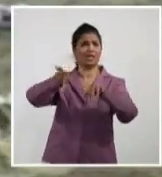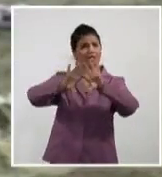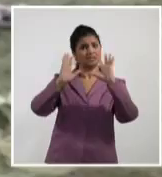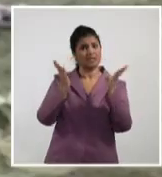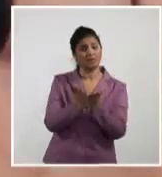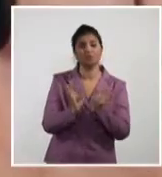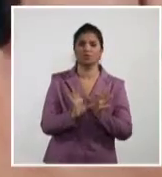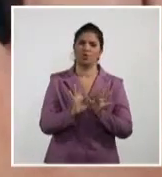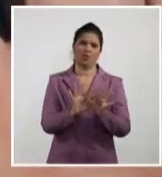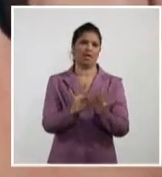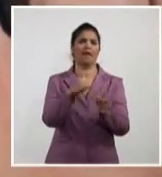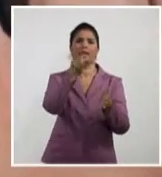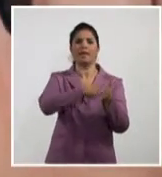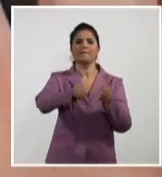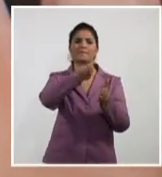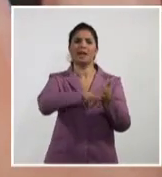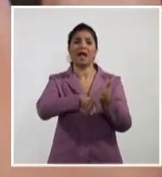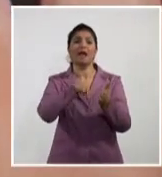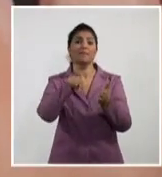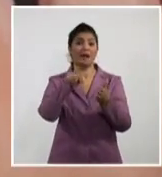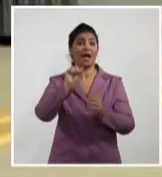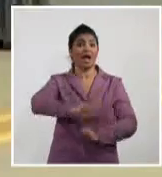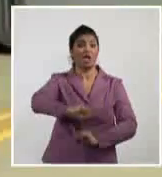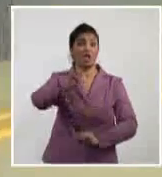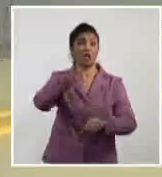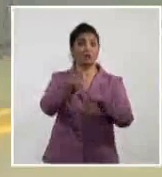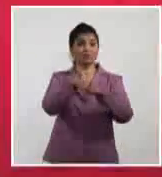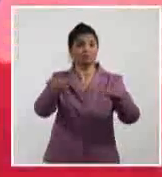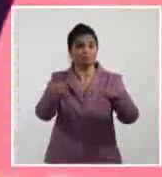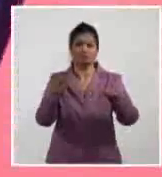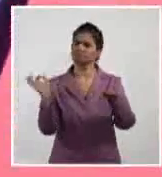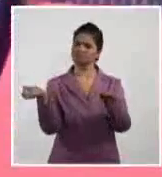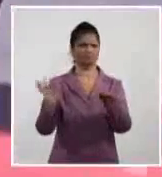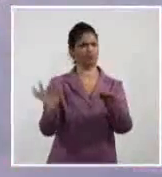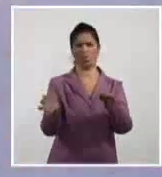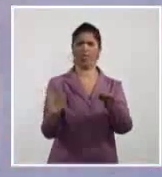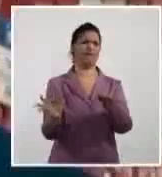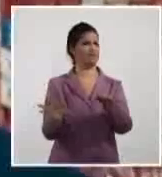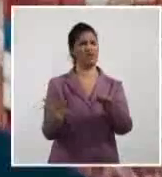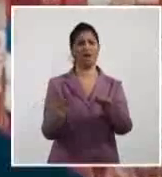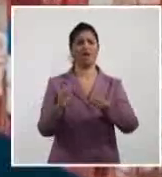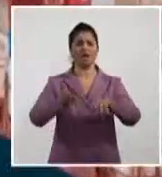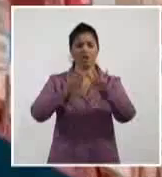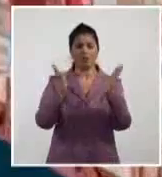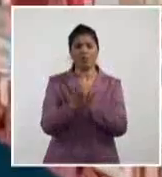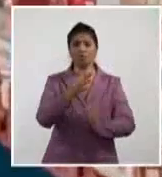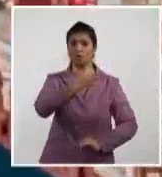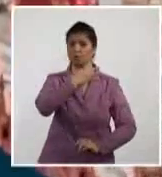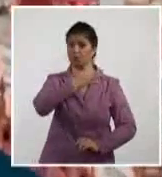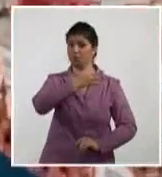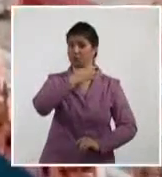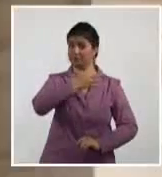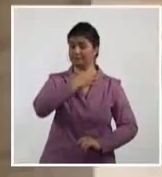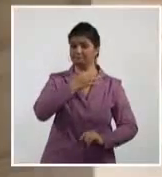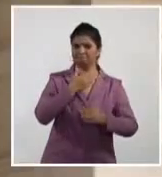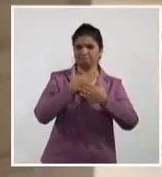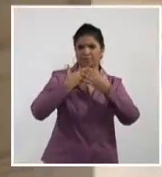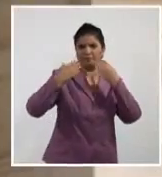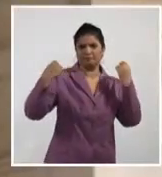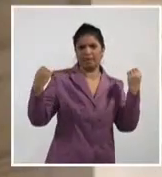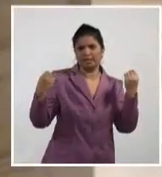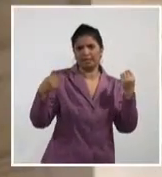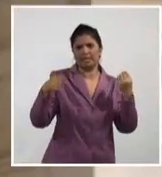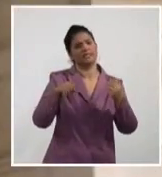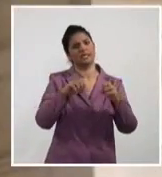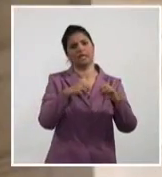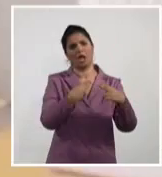pobreza. Vaticinan una caída brusca del comercio y la inversión motivada por la pérdida general de la